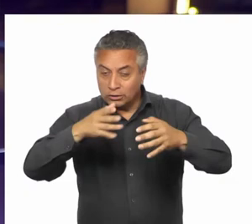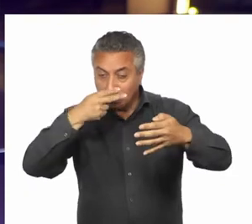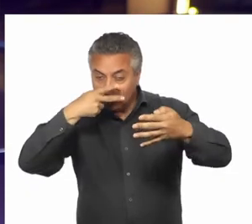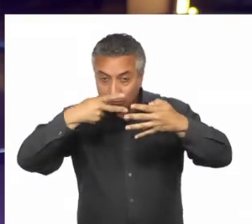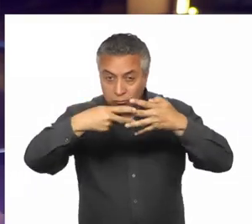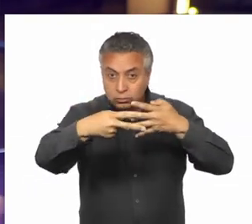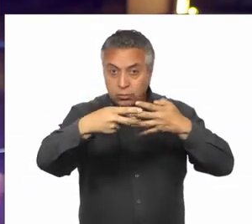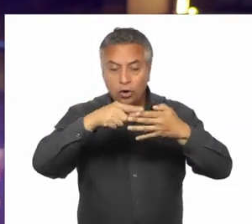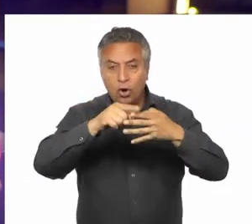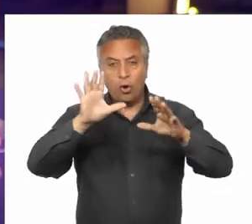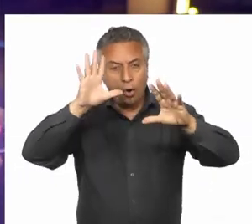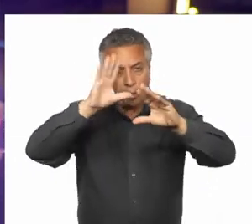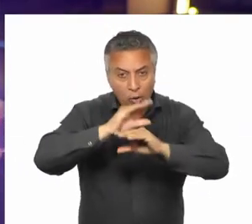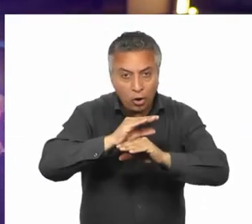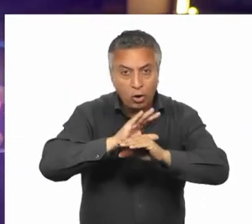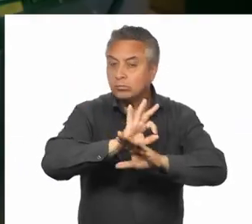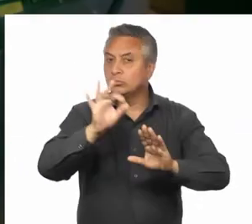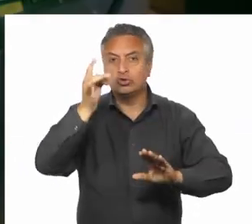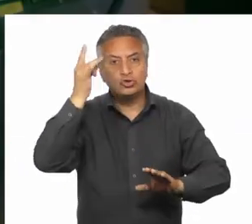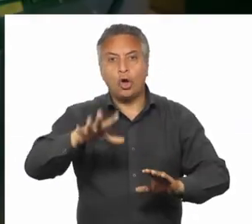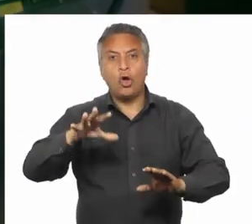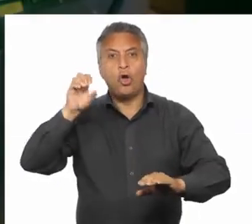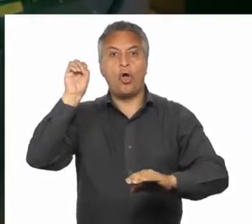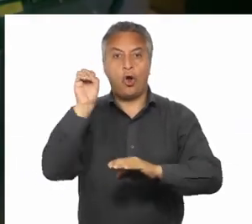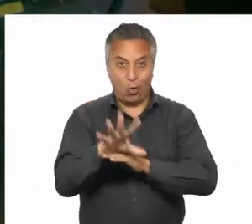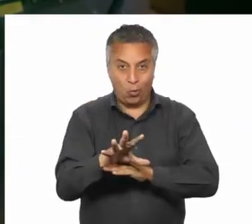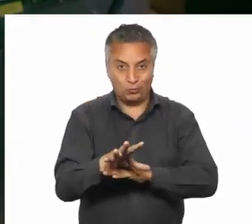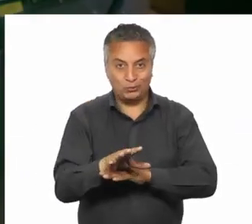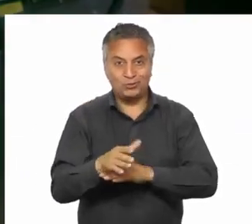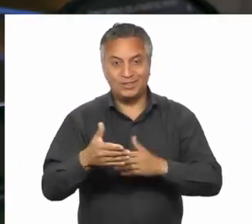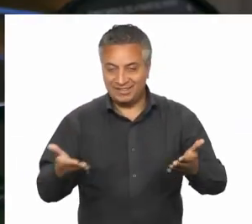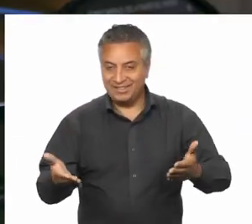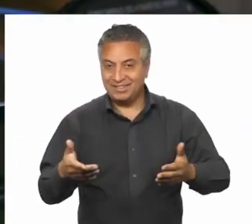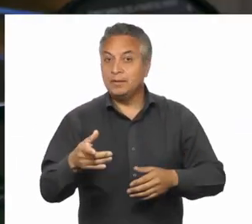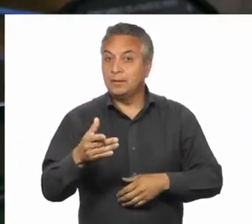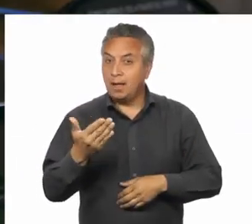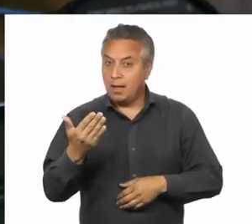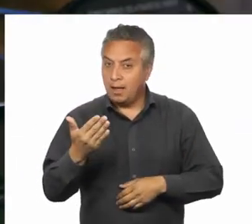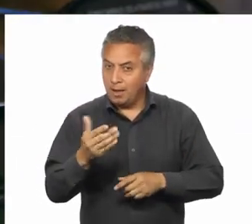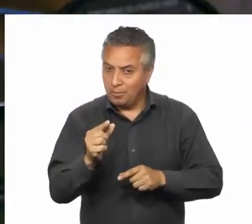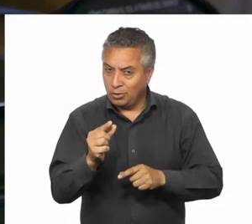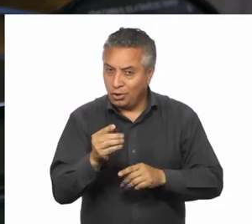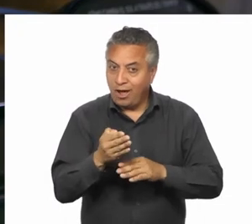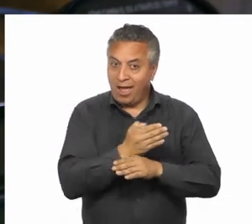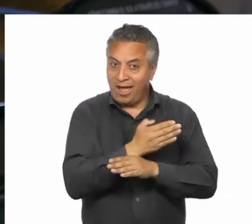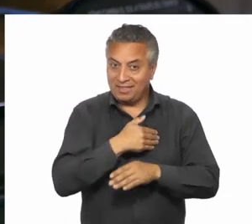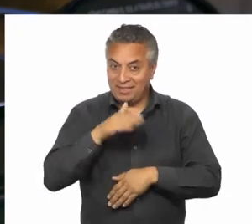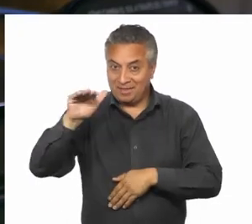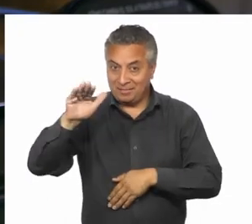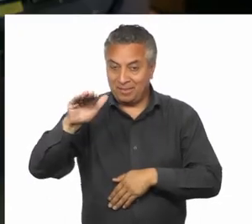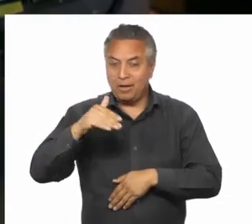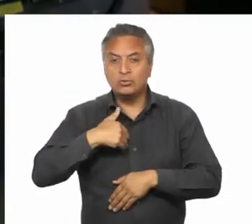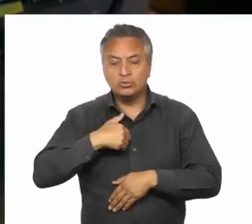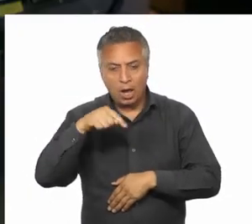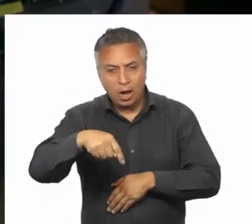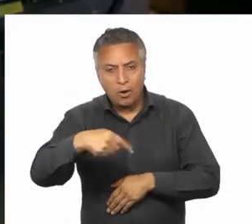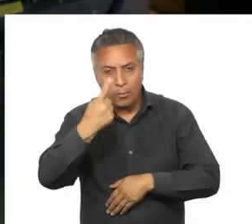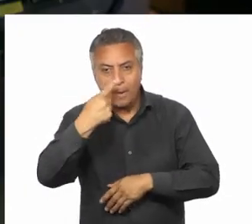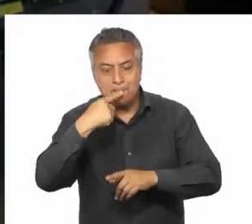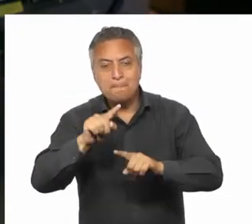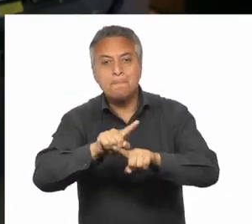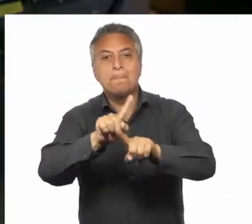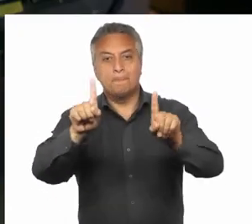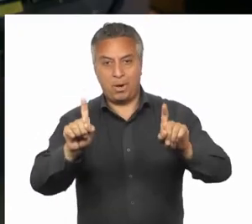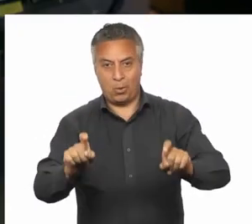objetos opacos solo usando luz. Antes de despedirnos, te voy a dejar la siguiente pregunta. ¿Todos